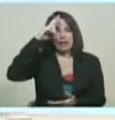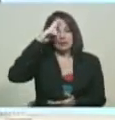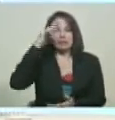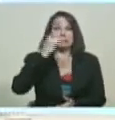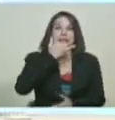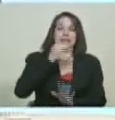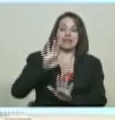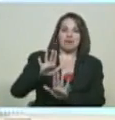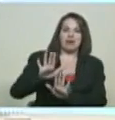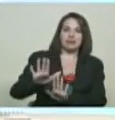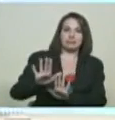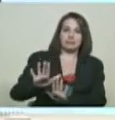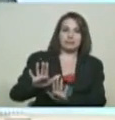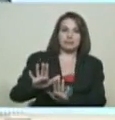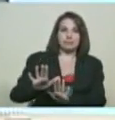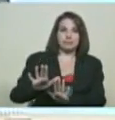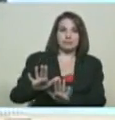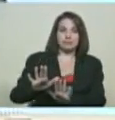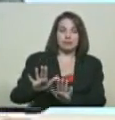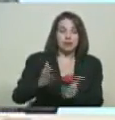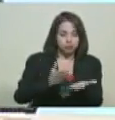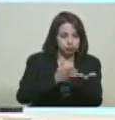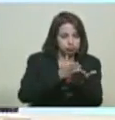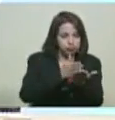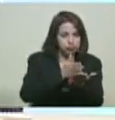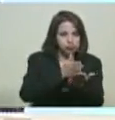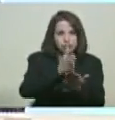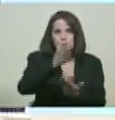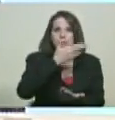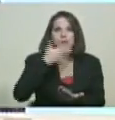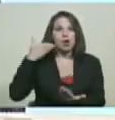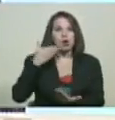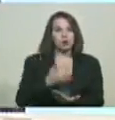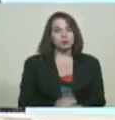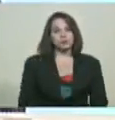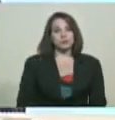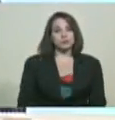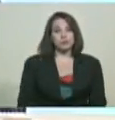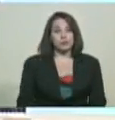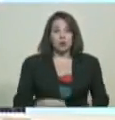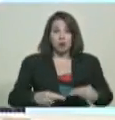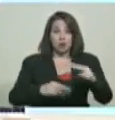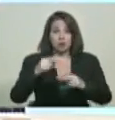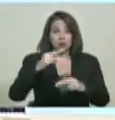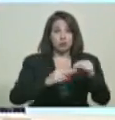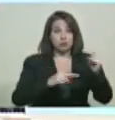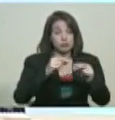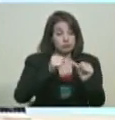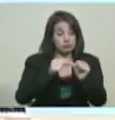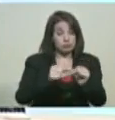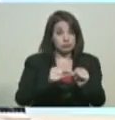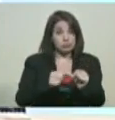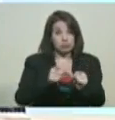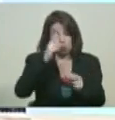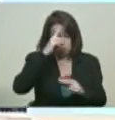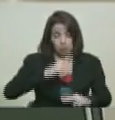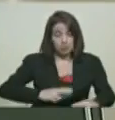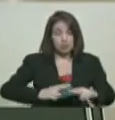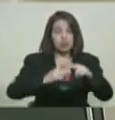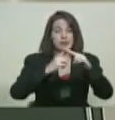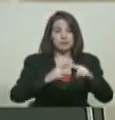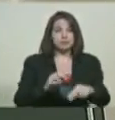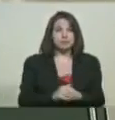parar para y vamos por el camino que es construir y reconstruir con humildad siempre con humildad